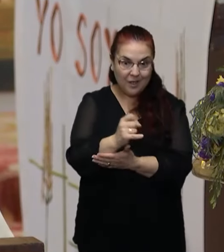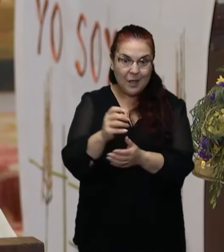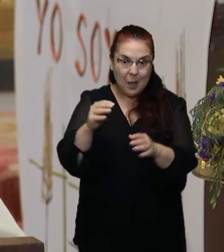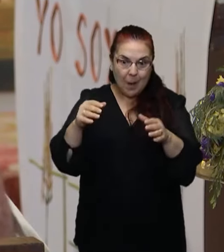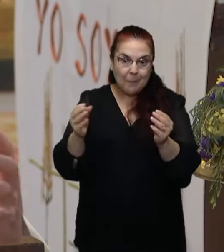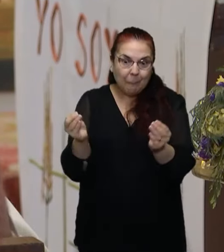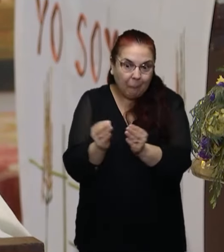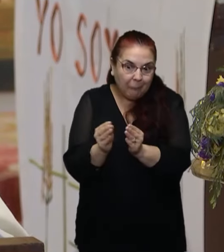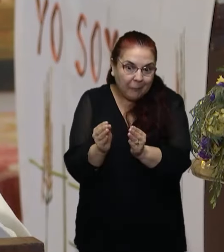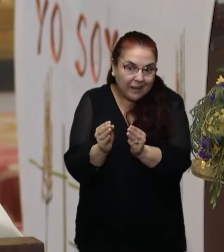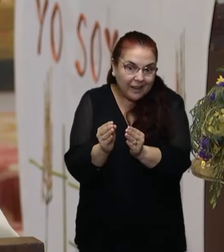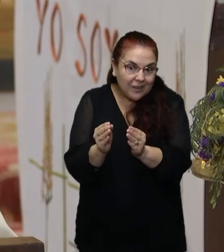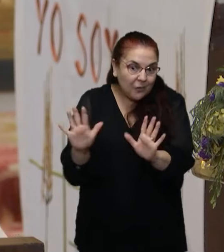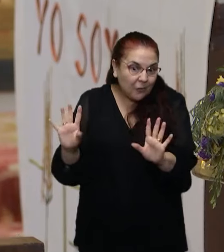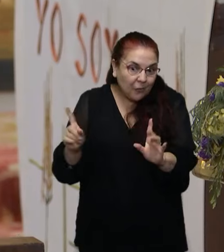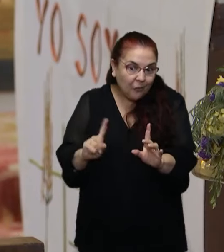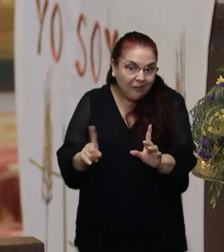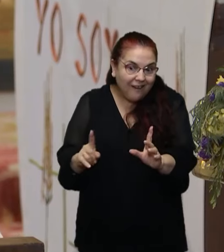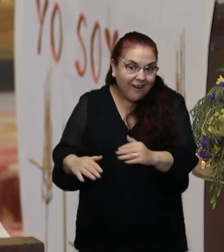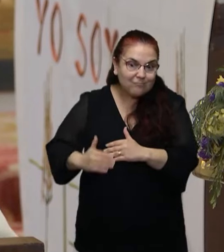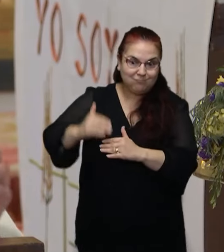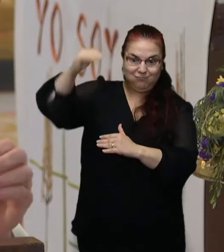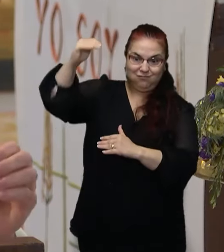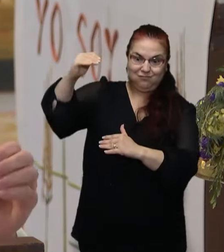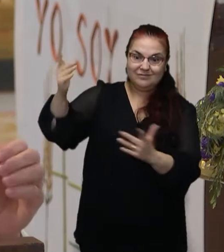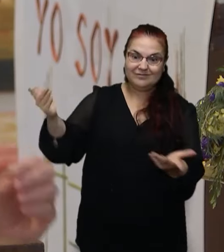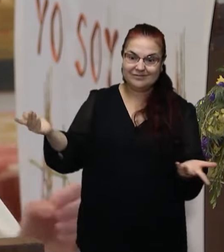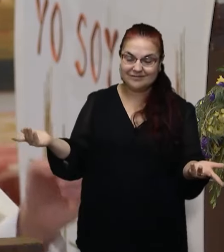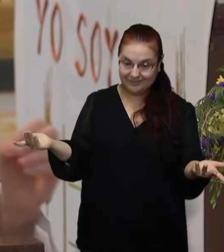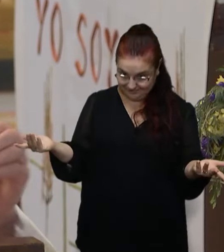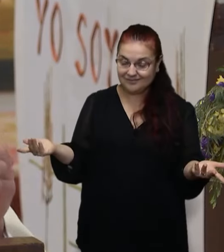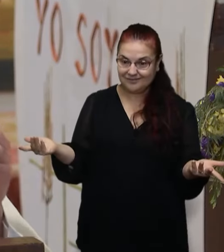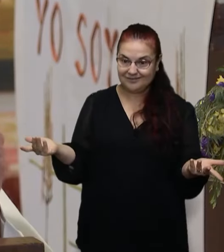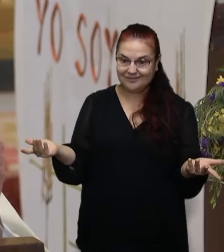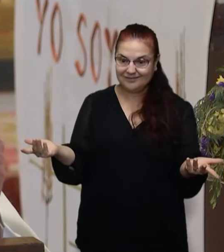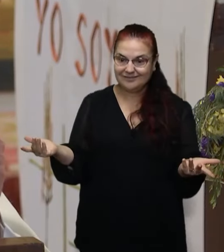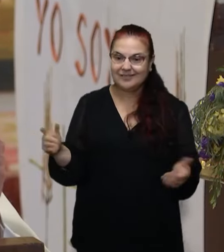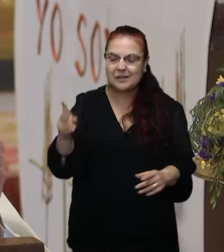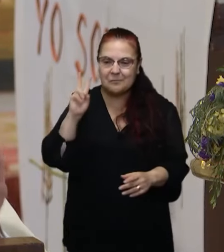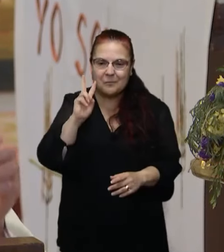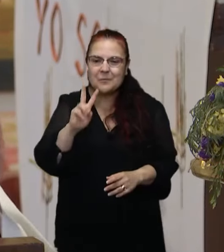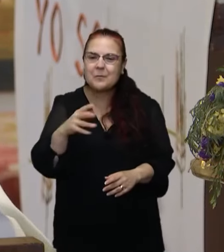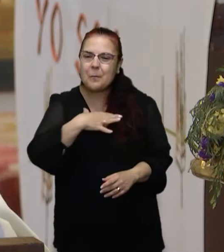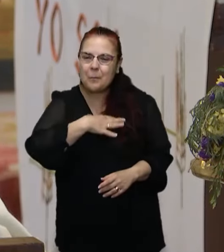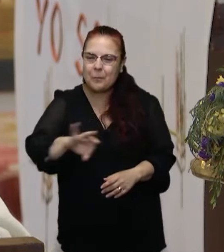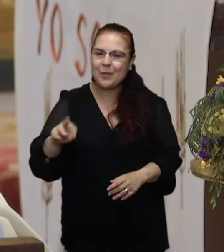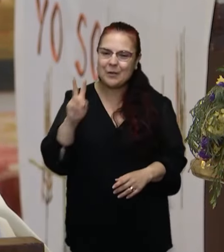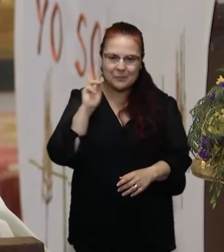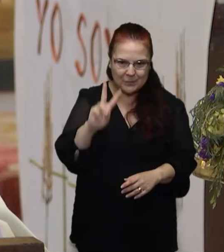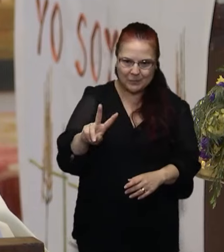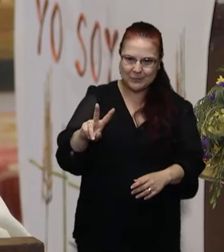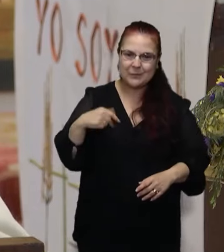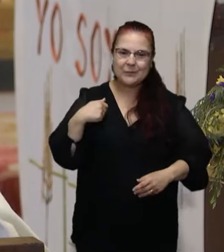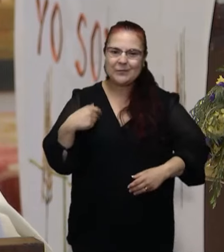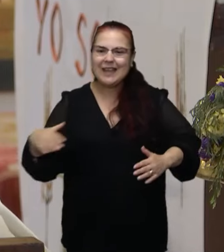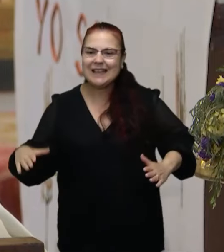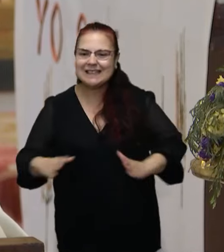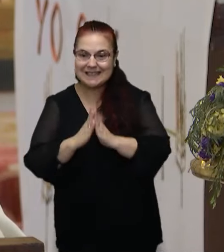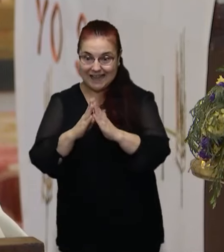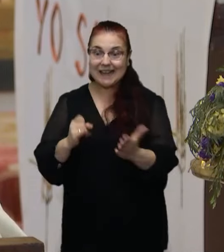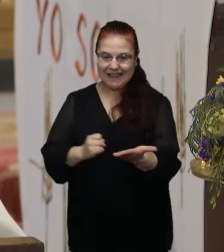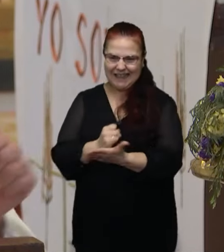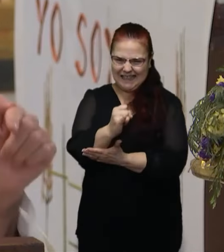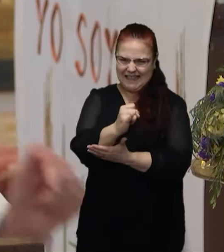A lo mejor, visto desde otro punto de vista, es que San Isidro, en medio de ese grupo, a